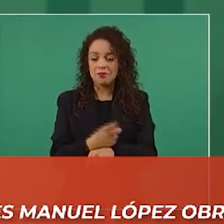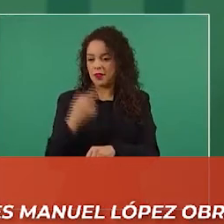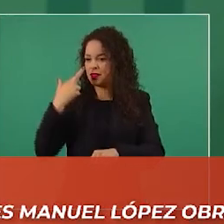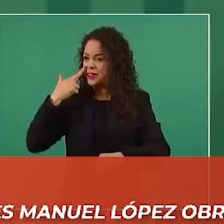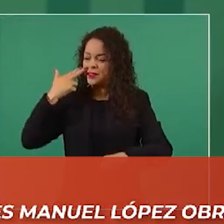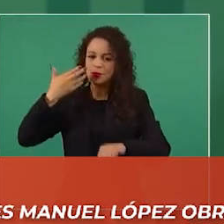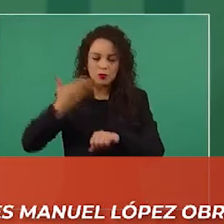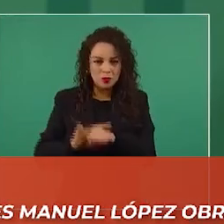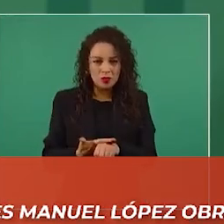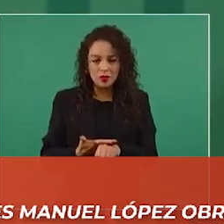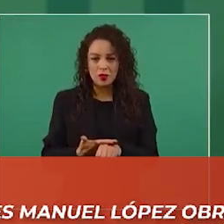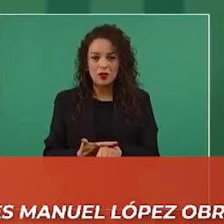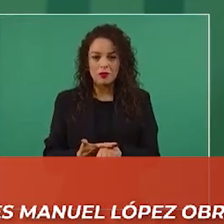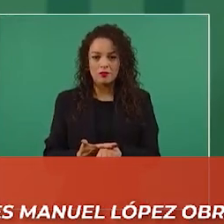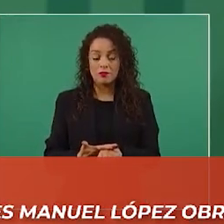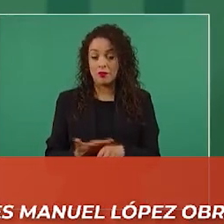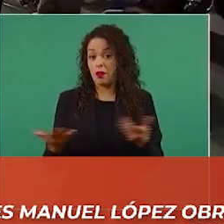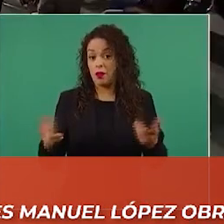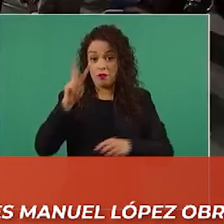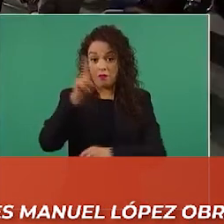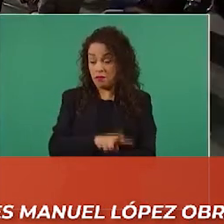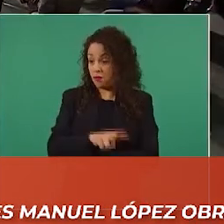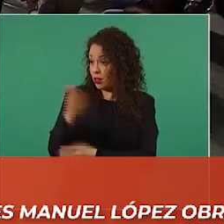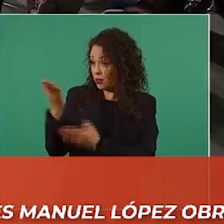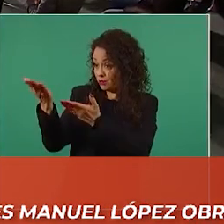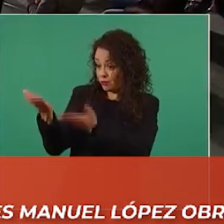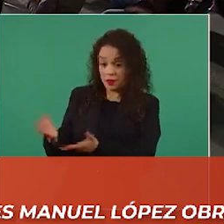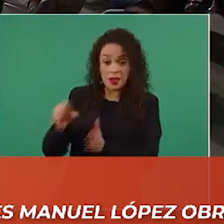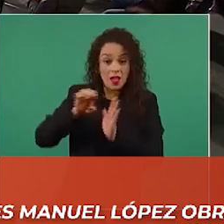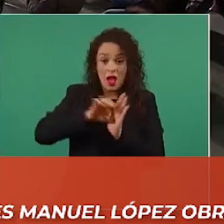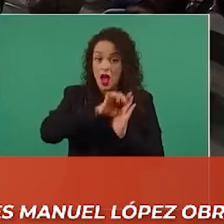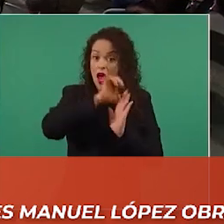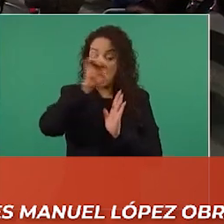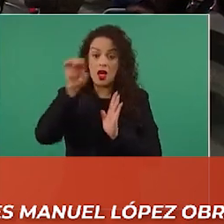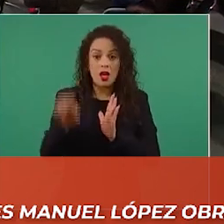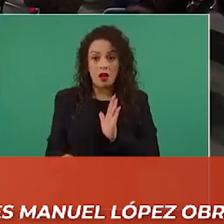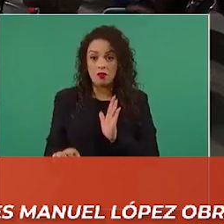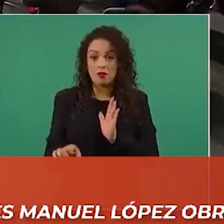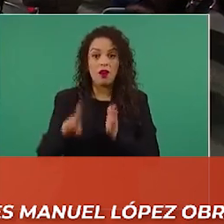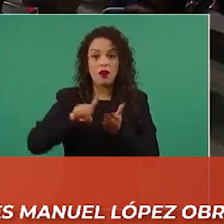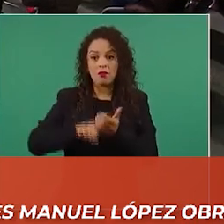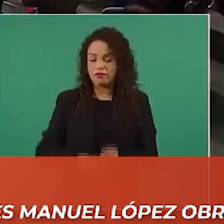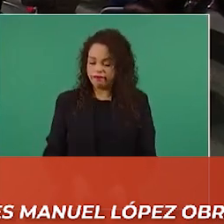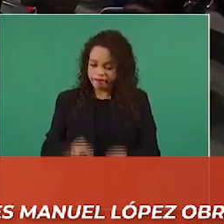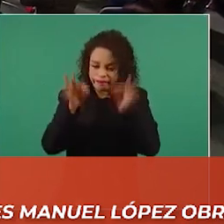responsable, un ejemplo de servidor público.